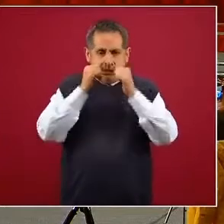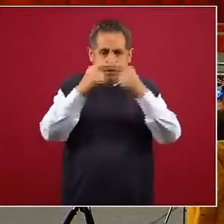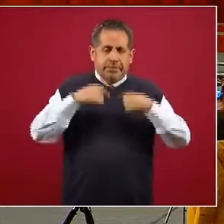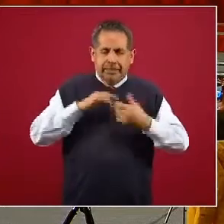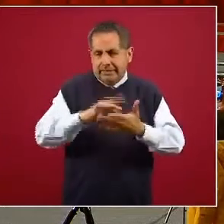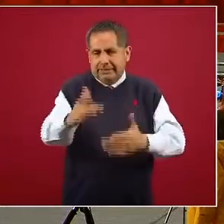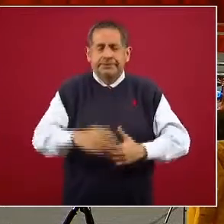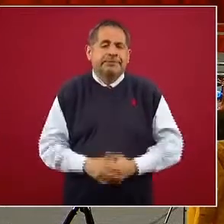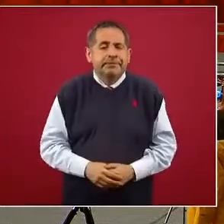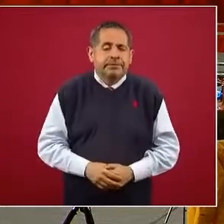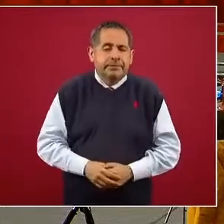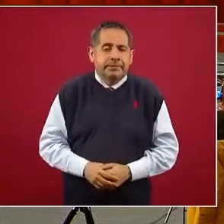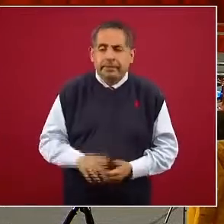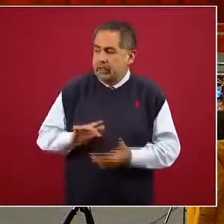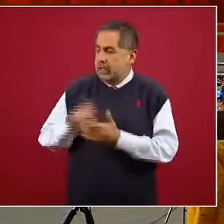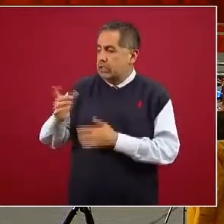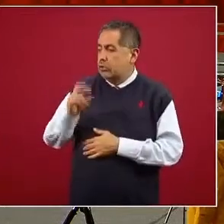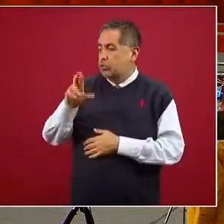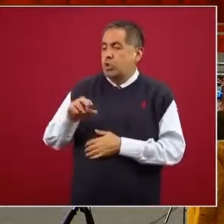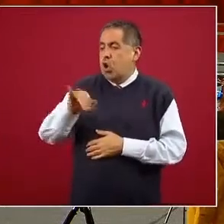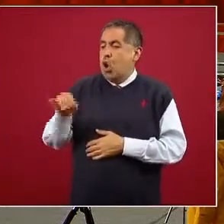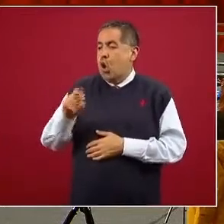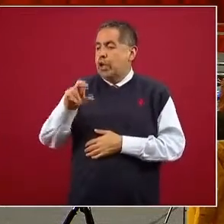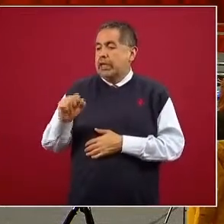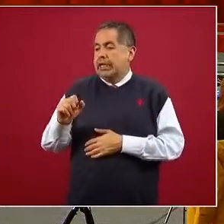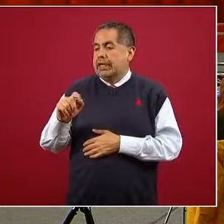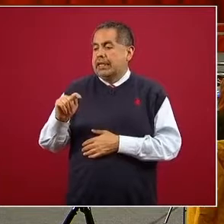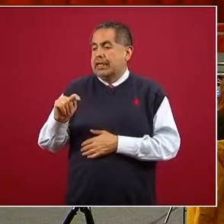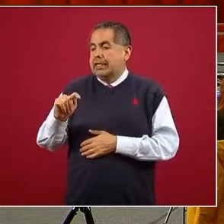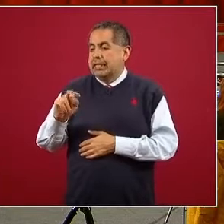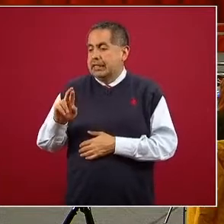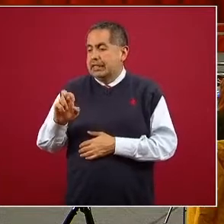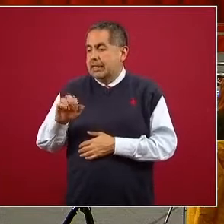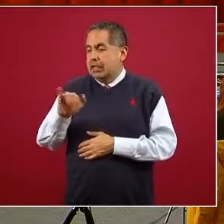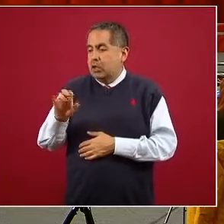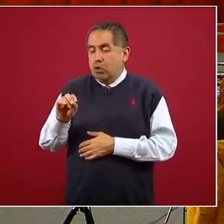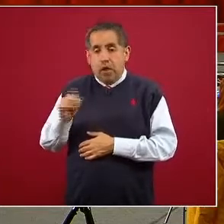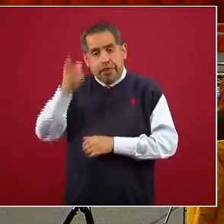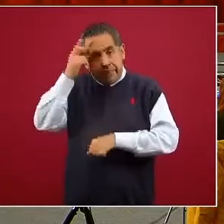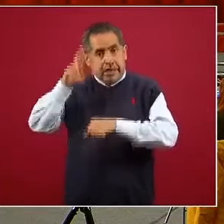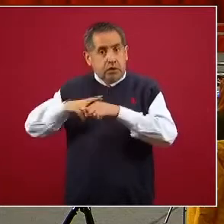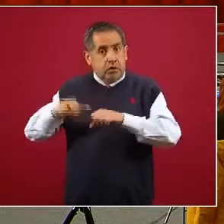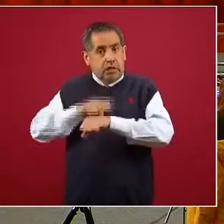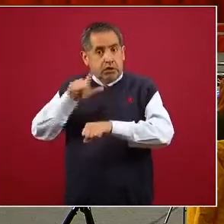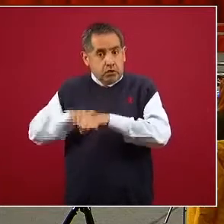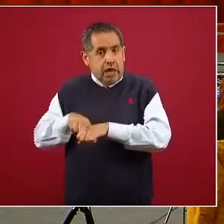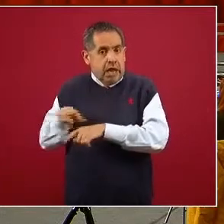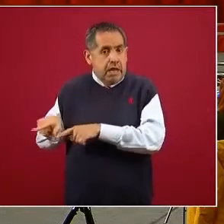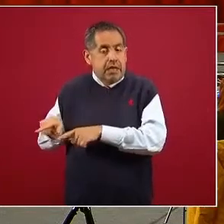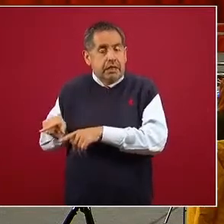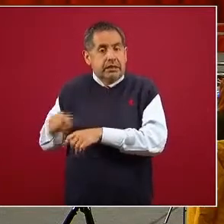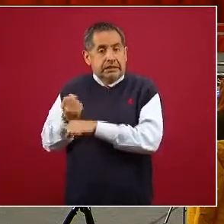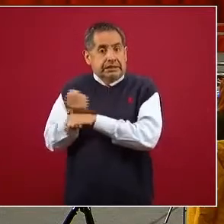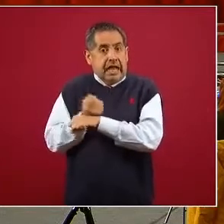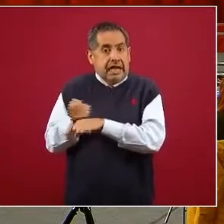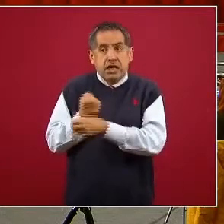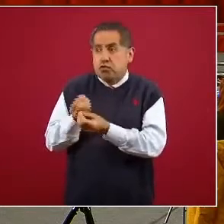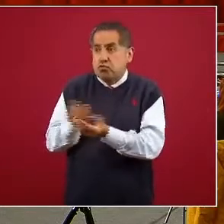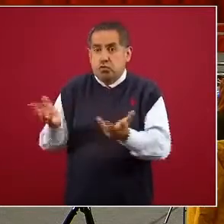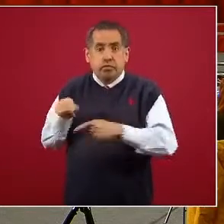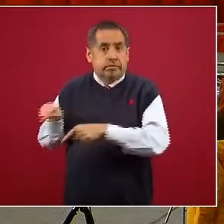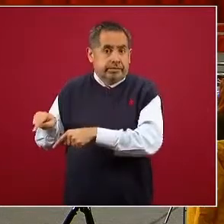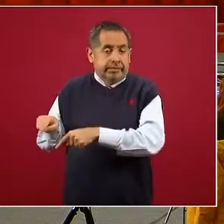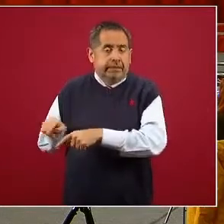Muchas gracias, doctor Jorge Trejo, director general del Centro Nacional de Transfusión Sanguínea. Como decíamos, este es un tema que